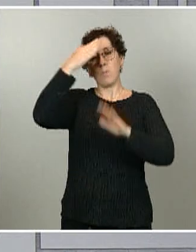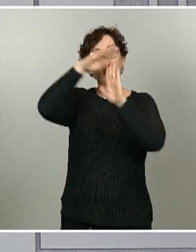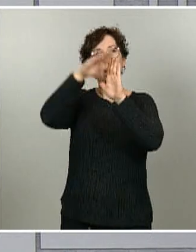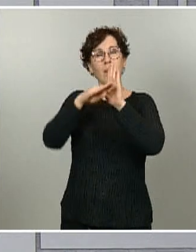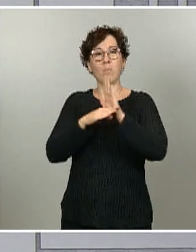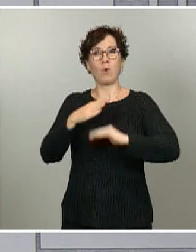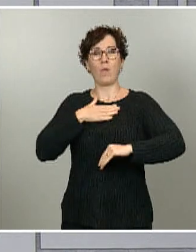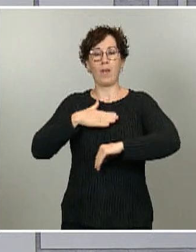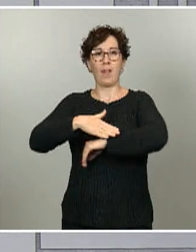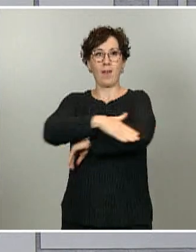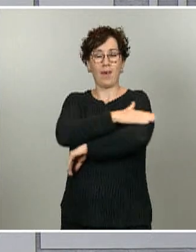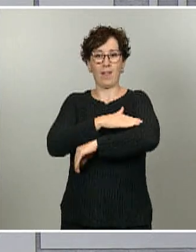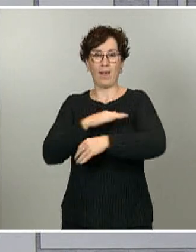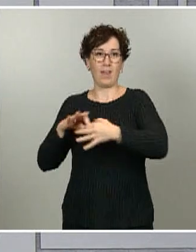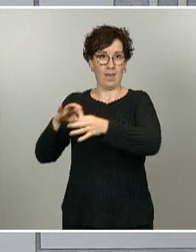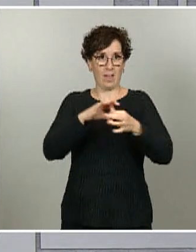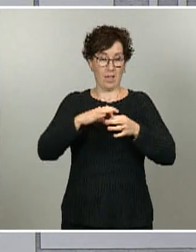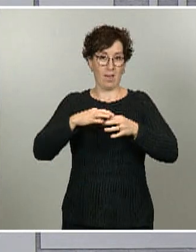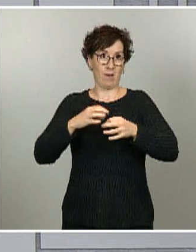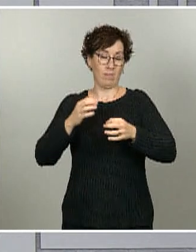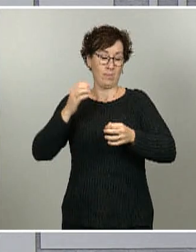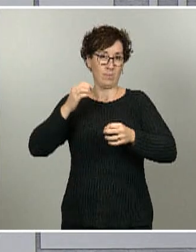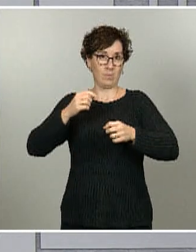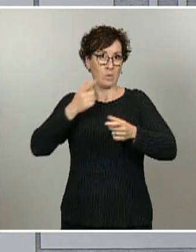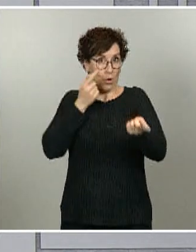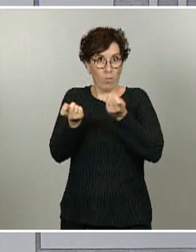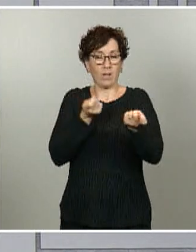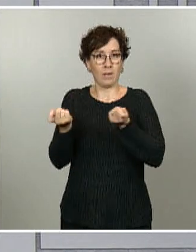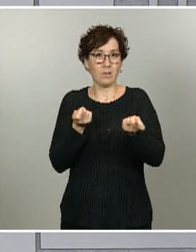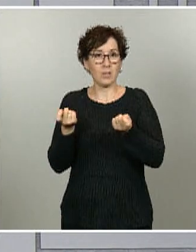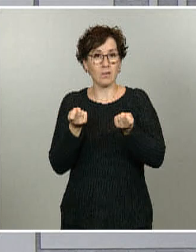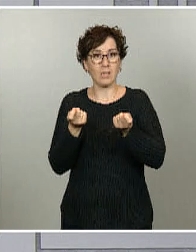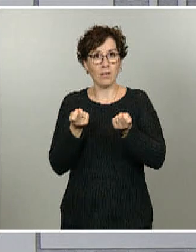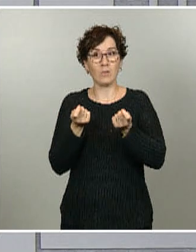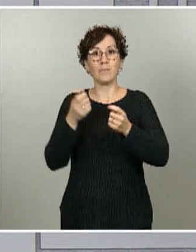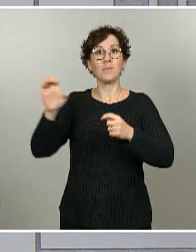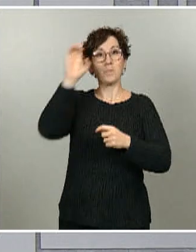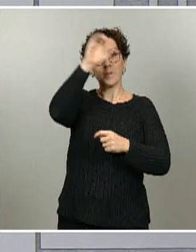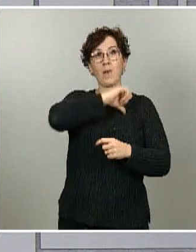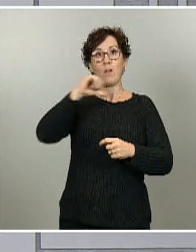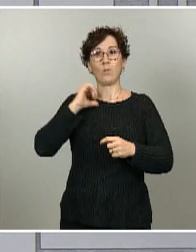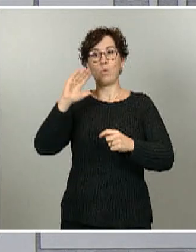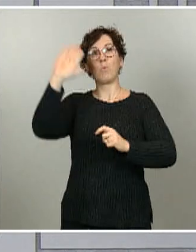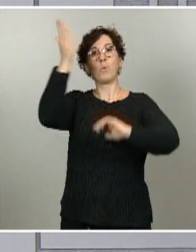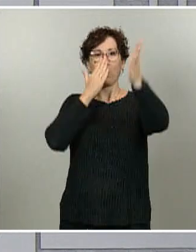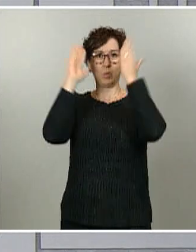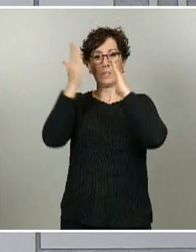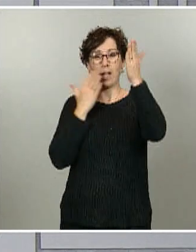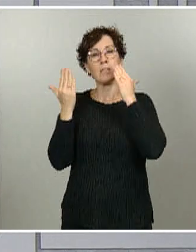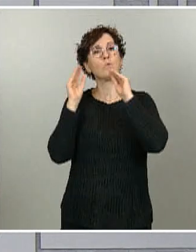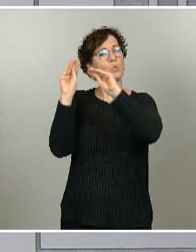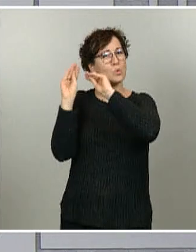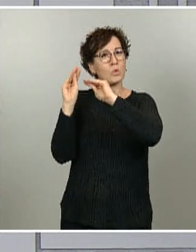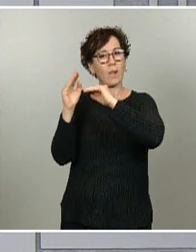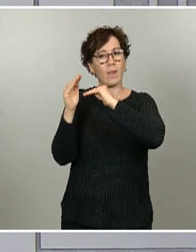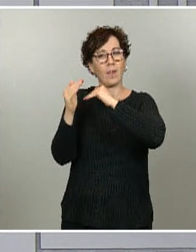fase de desescalado, las comunidades autónomas nos han hecho llegar todas sus propuestas de progreso de fase en esta etapa de